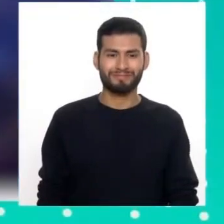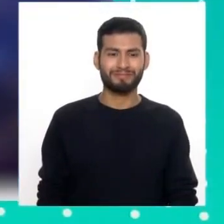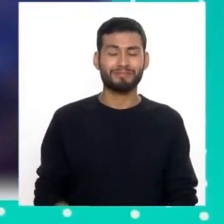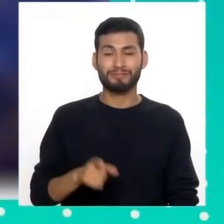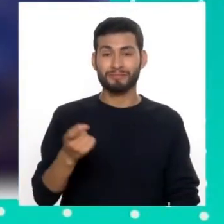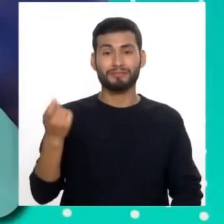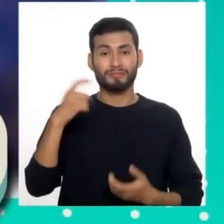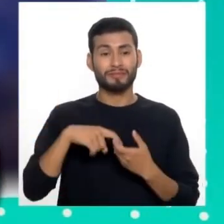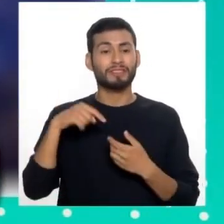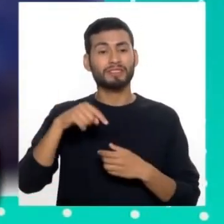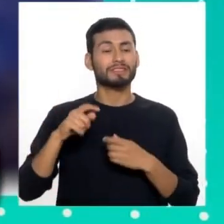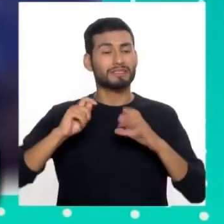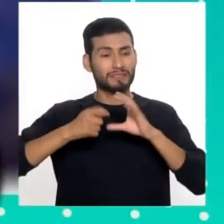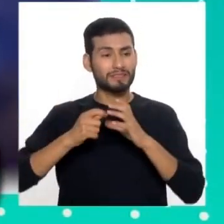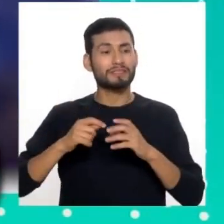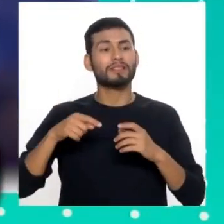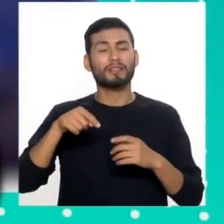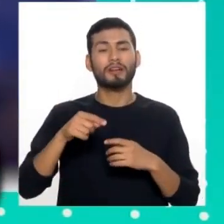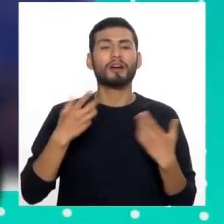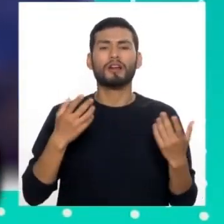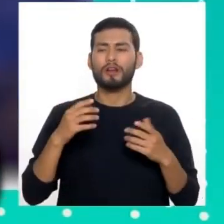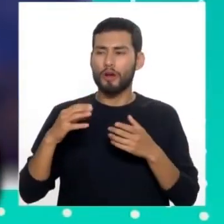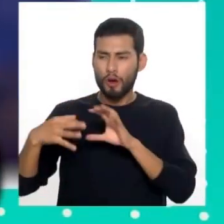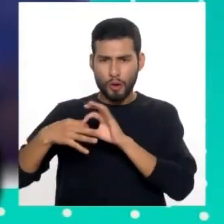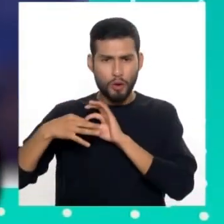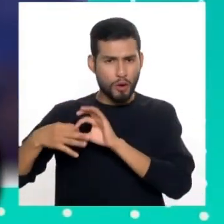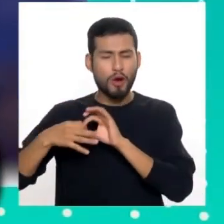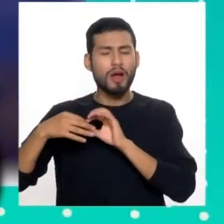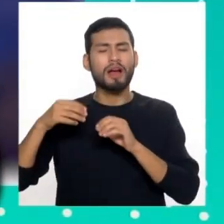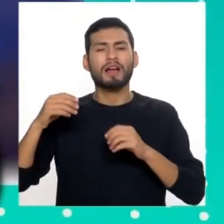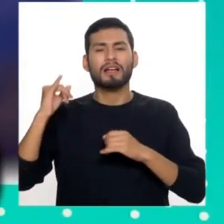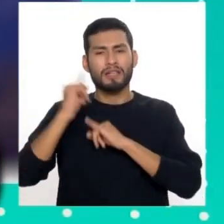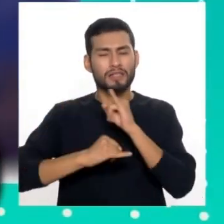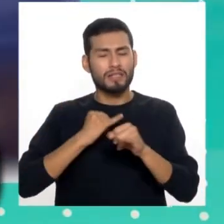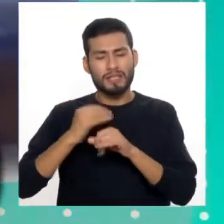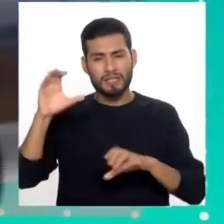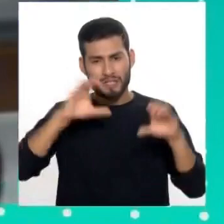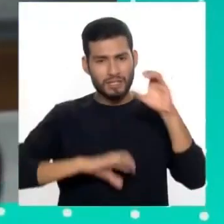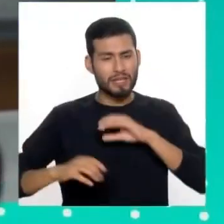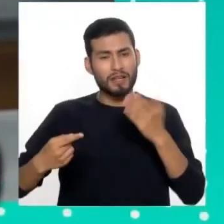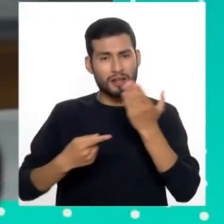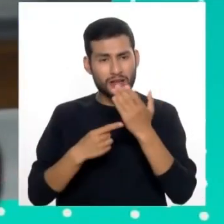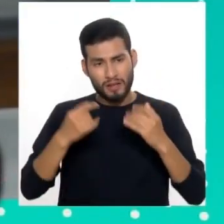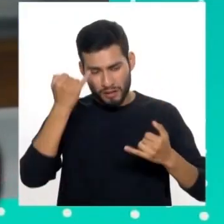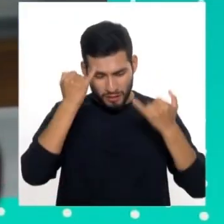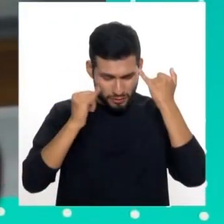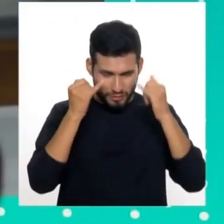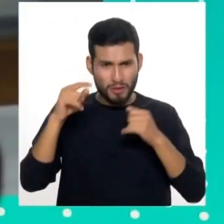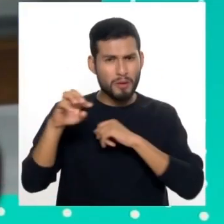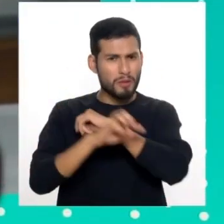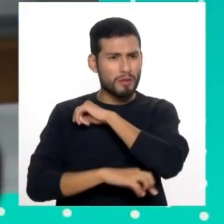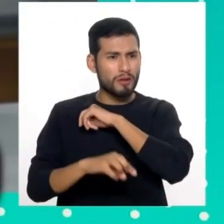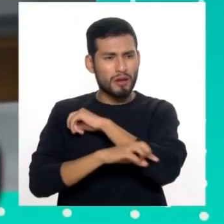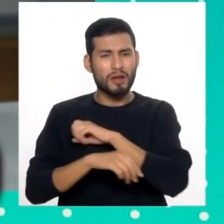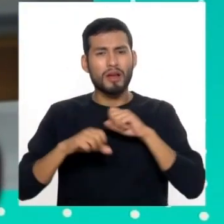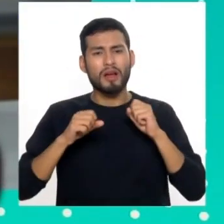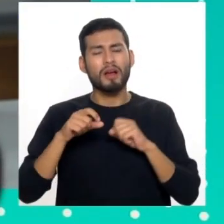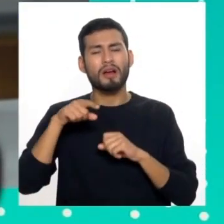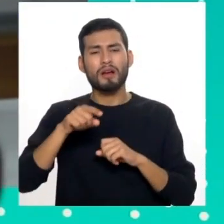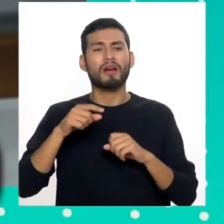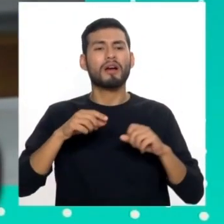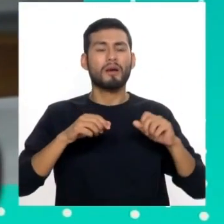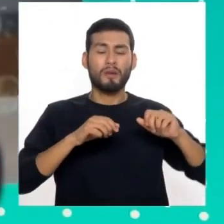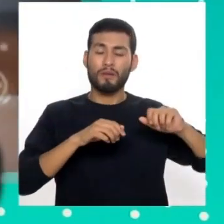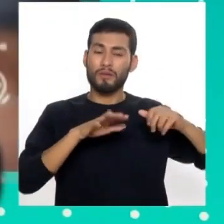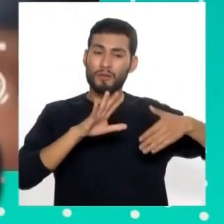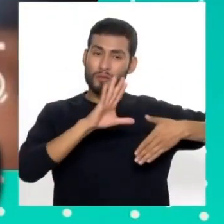Únete al Taller Virtual de Cooperación Internacional en Ciencia, Tecnología e Innovación entre los países andinos y la Unión